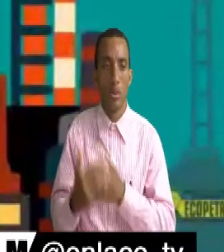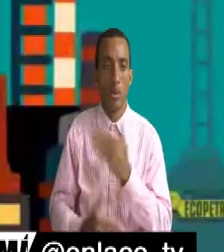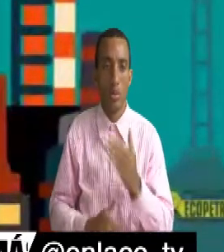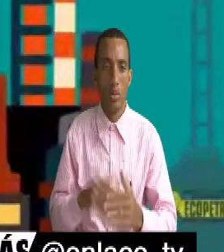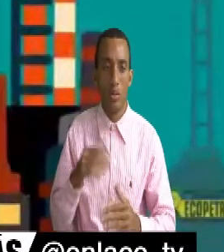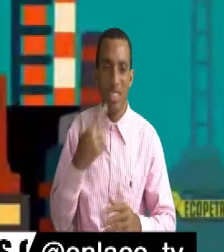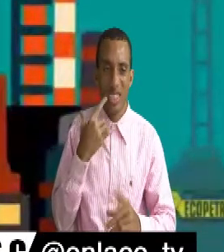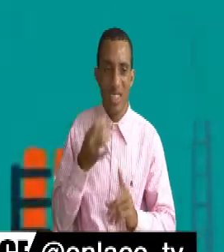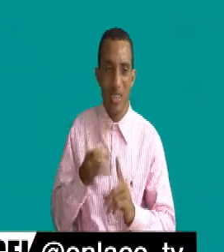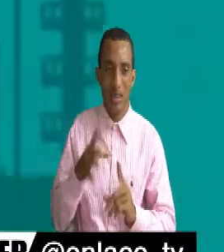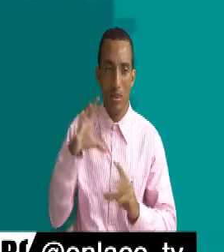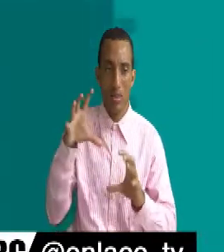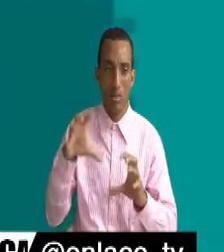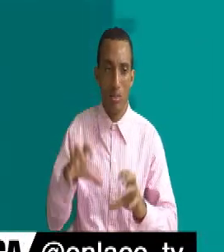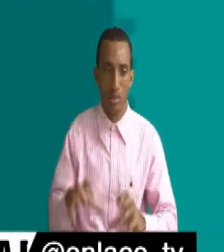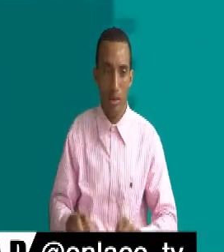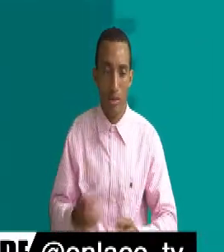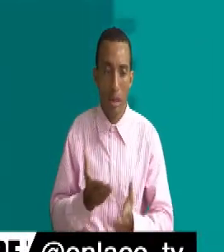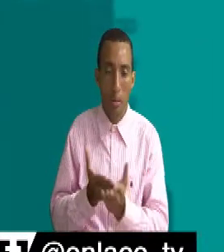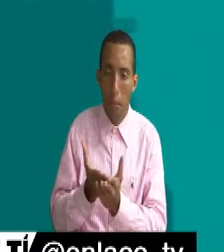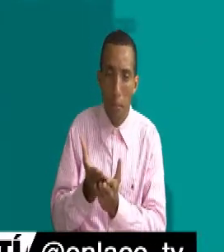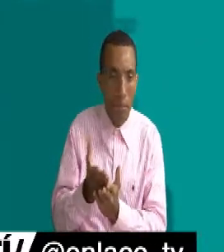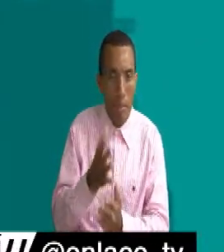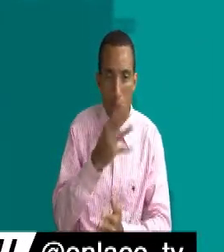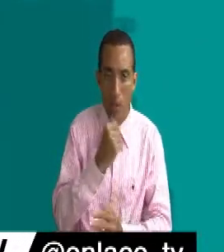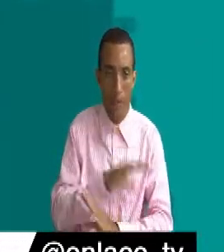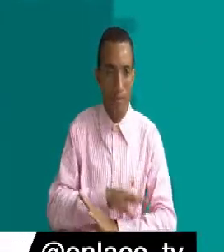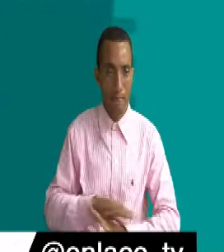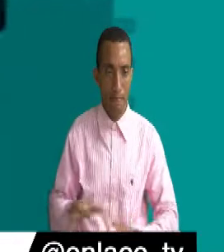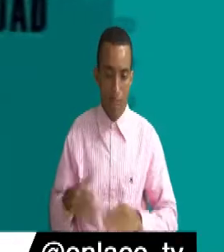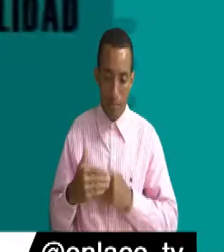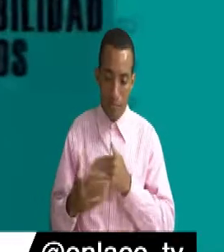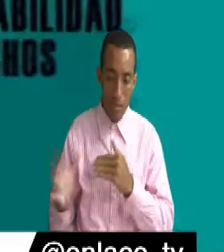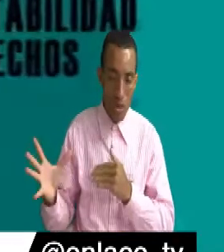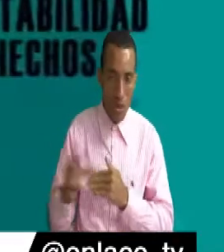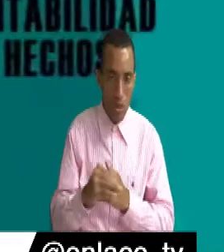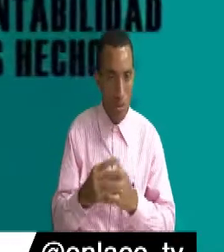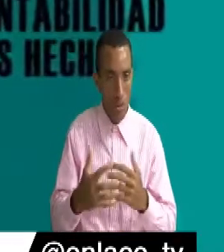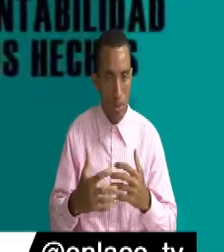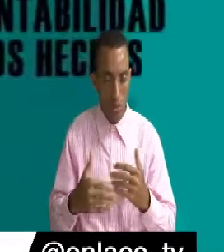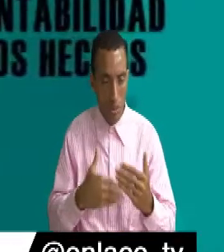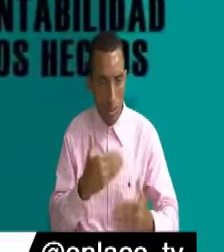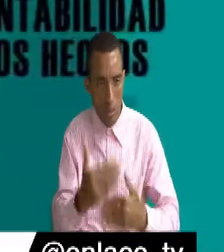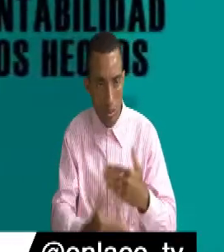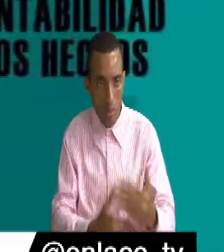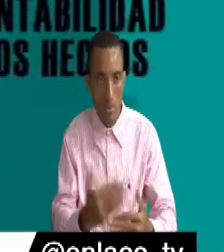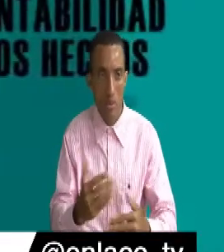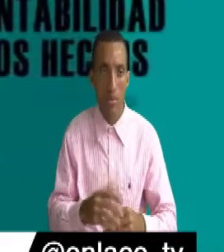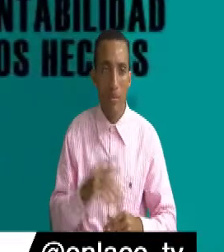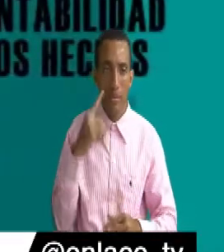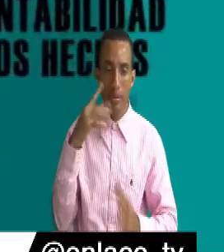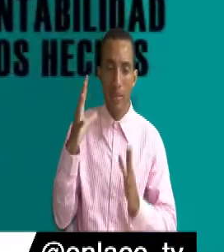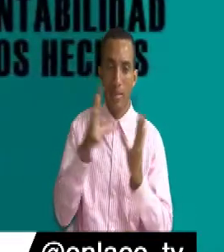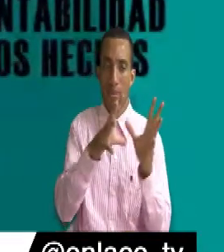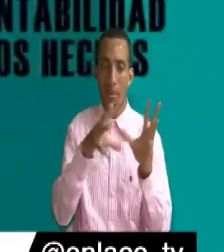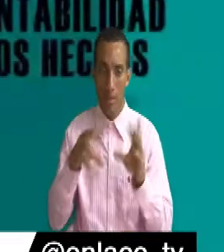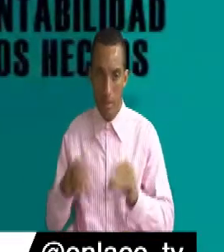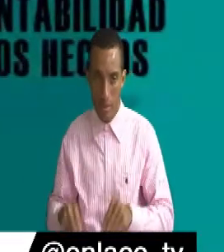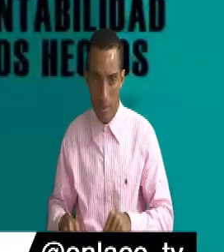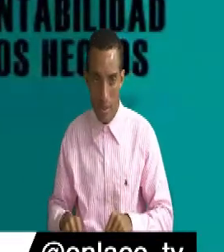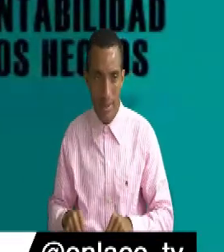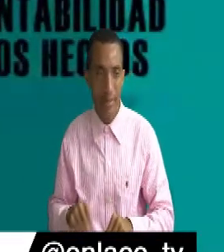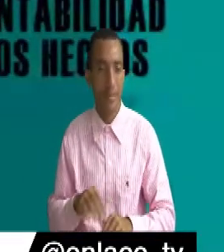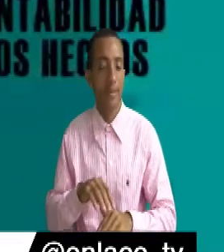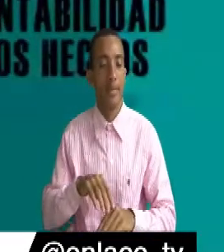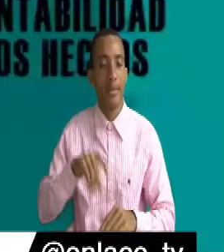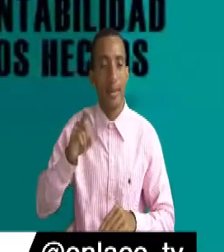lo tanto no son sostenibles, y la compleja interrelación de todos los procesos, el riesgo de los productos manejados, una materia prima impredecible y adversa, la necesidad